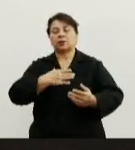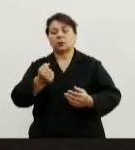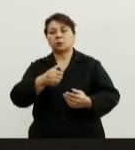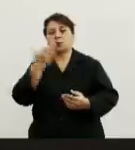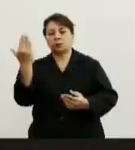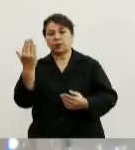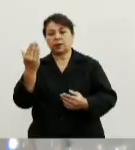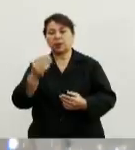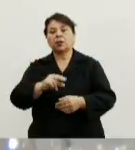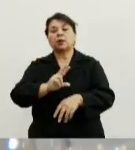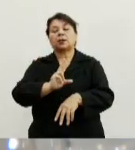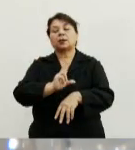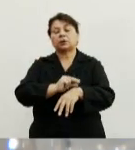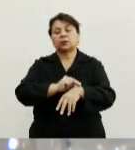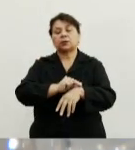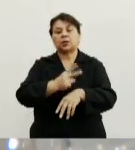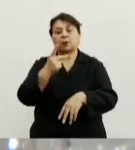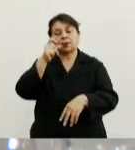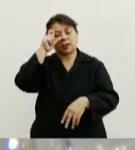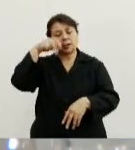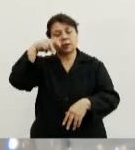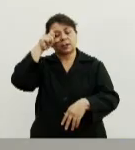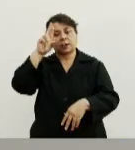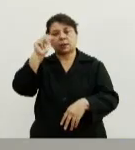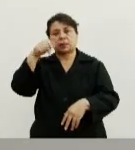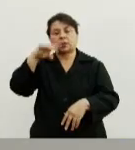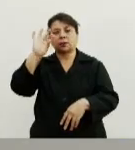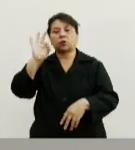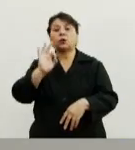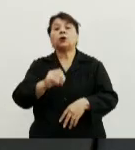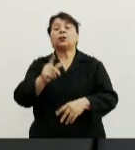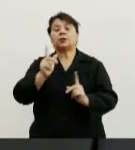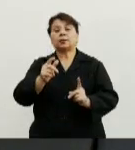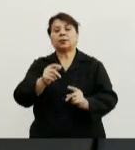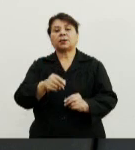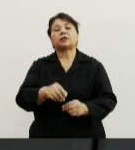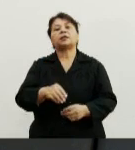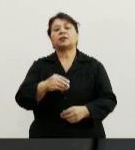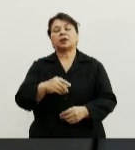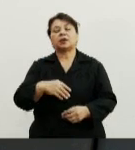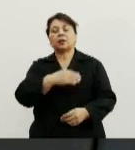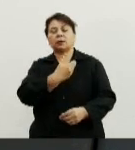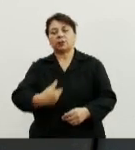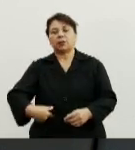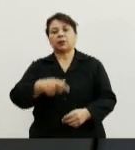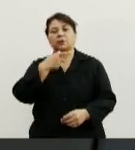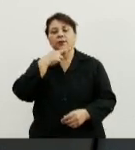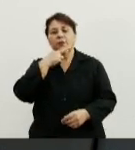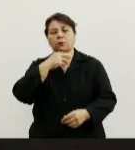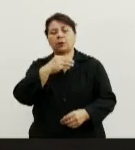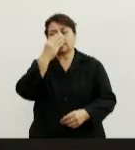doctora alejandra generando y mensaje del señor gobernador de la provincia doctor sergio uñac